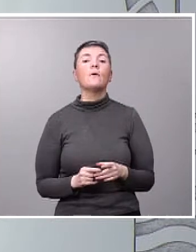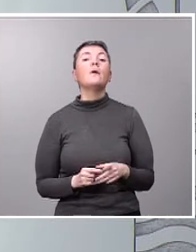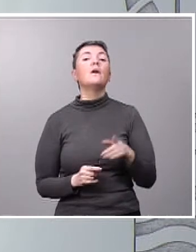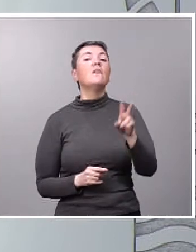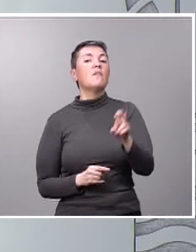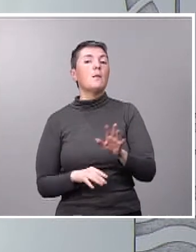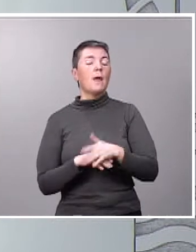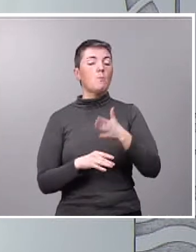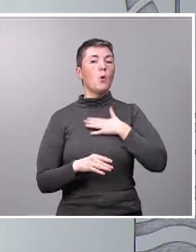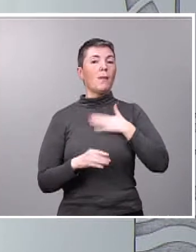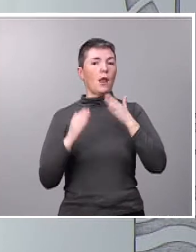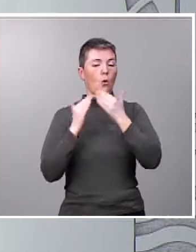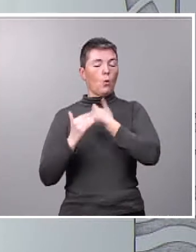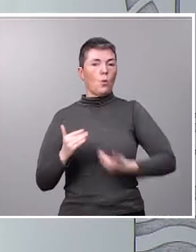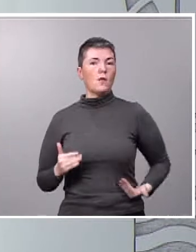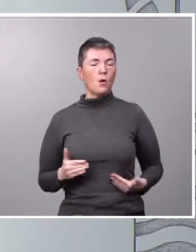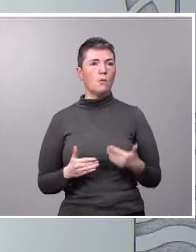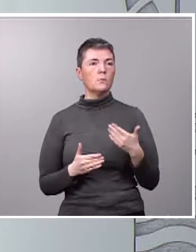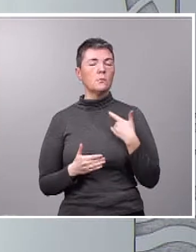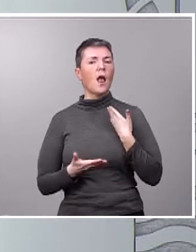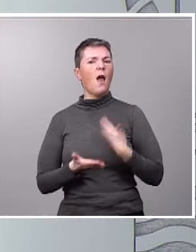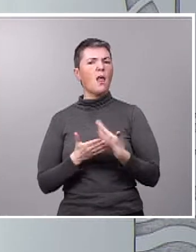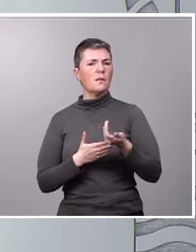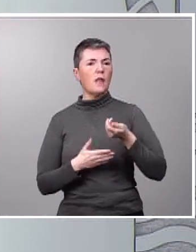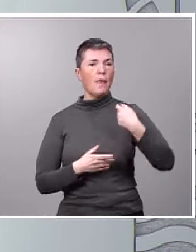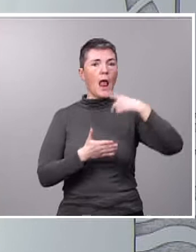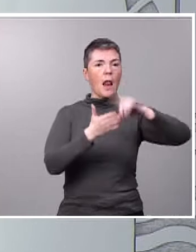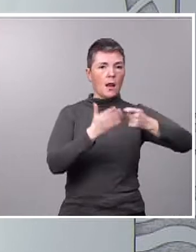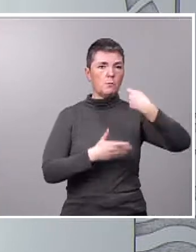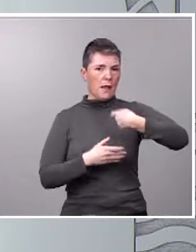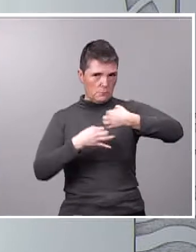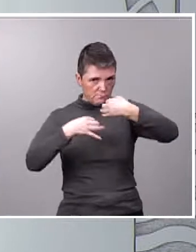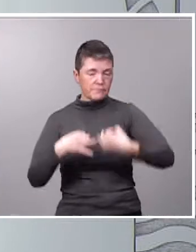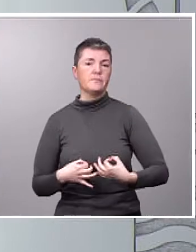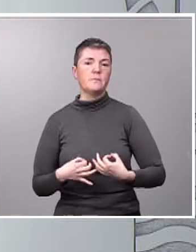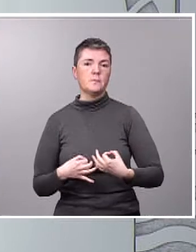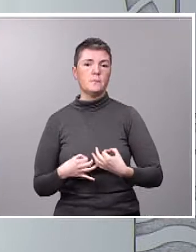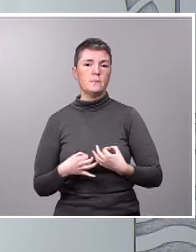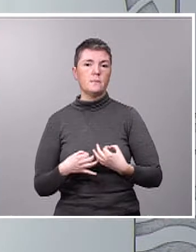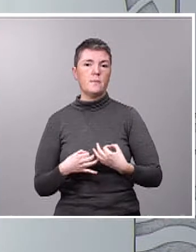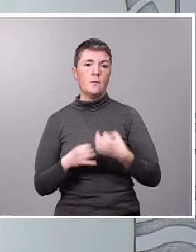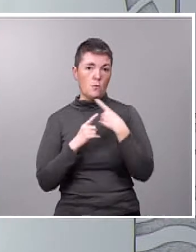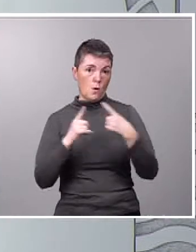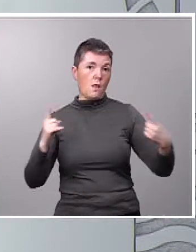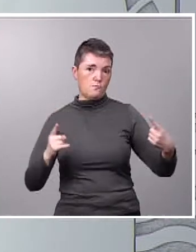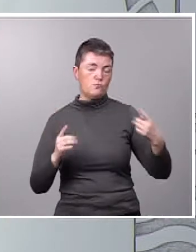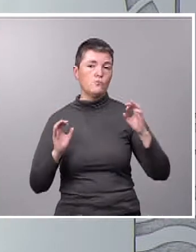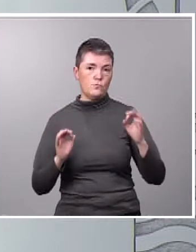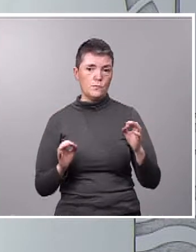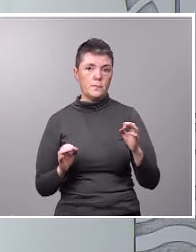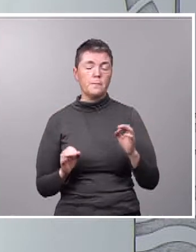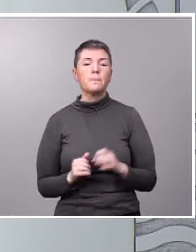el propietario tenga la garantía del cobro de las rentas correspondientes a una anualidad y que, desde luego,